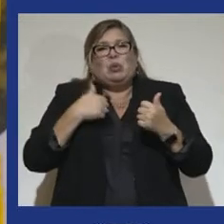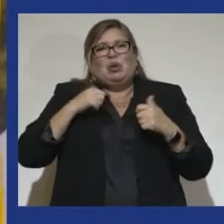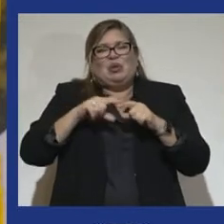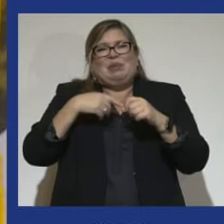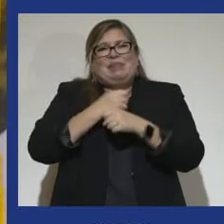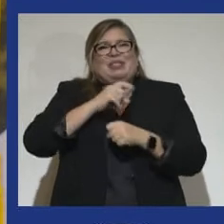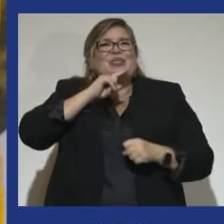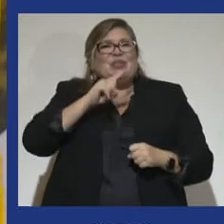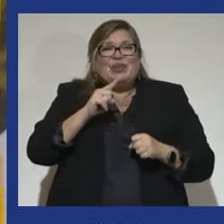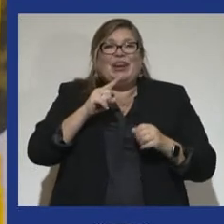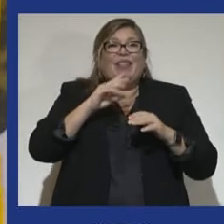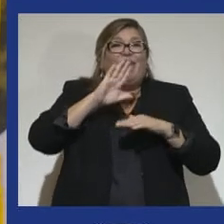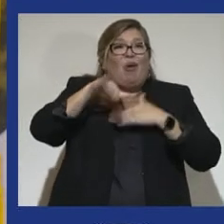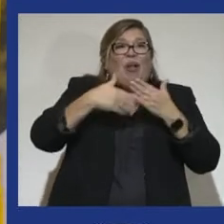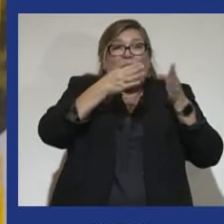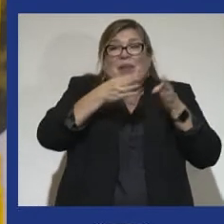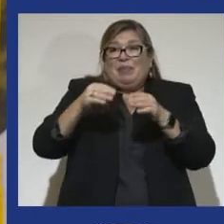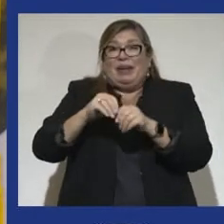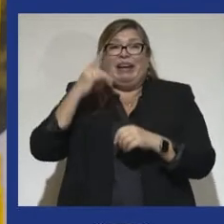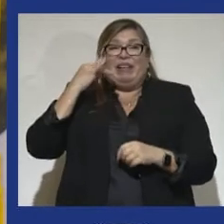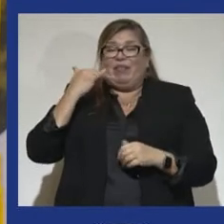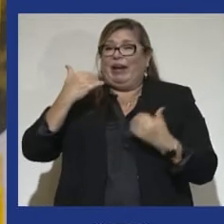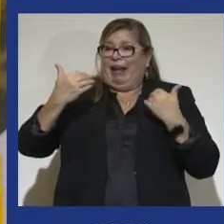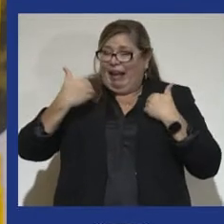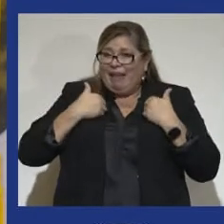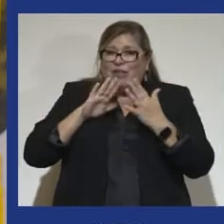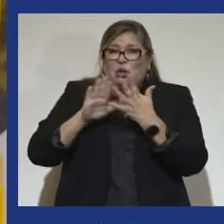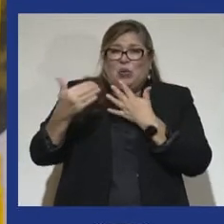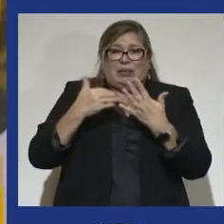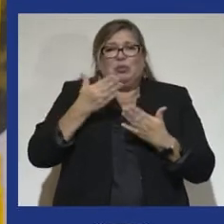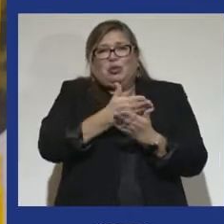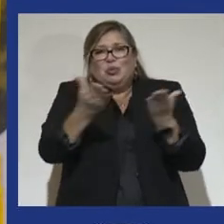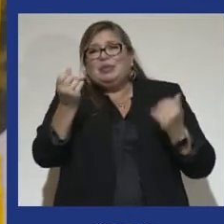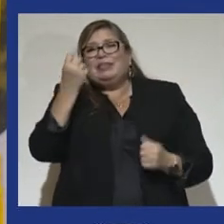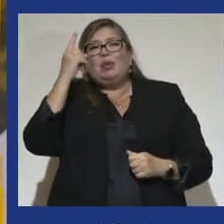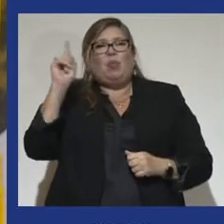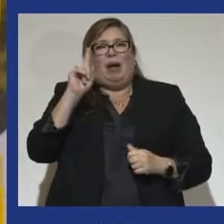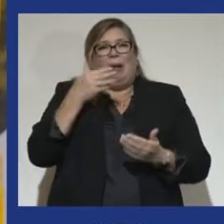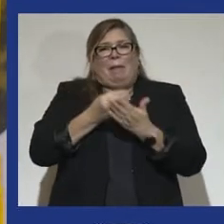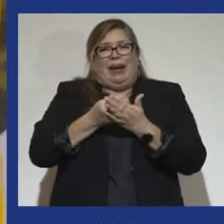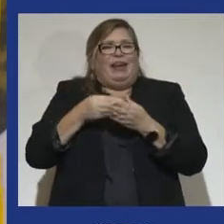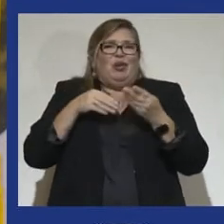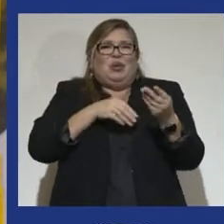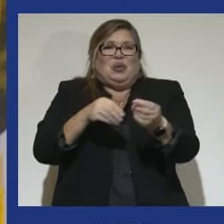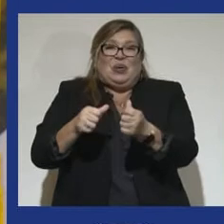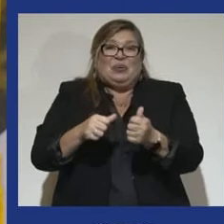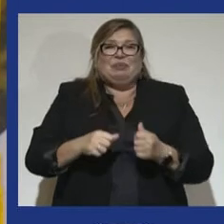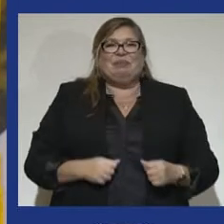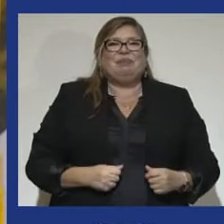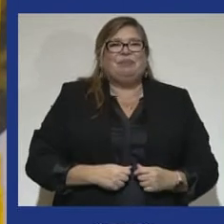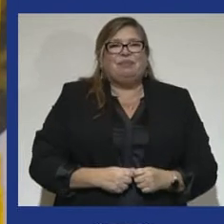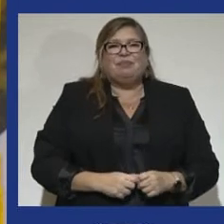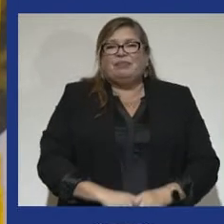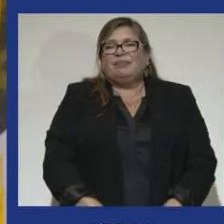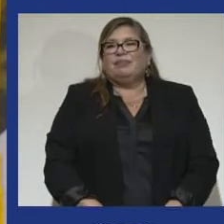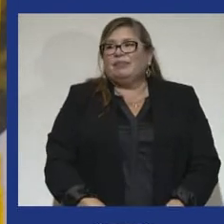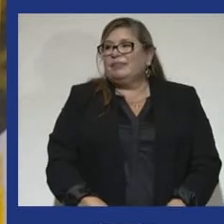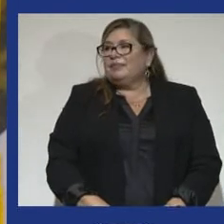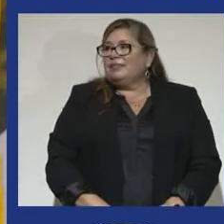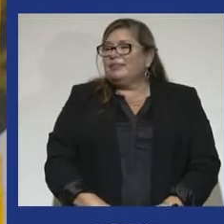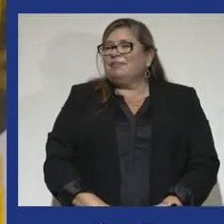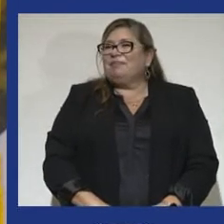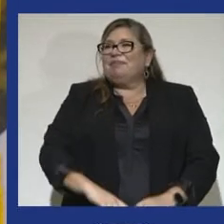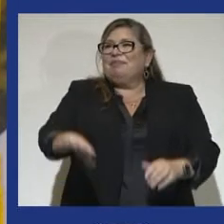tratando de asegurarnos de que la gente de california tenga esa transparencia y tengan bien entendido cómo se está destinando este